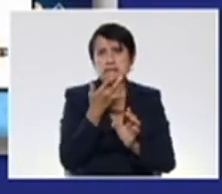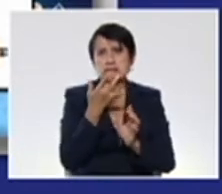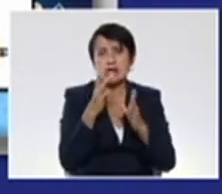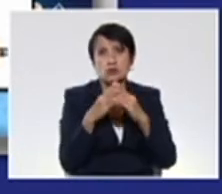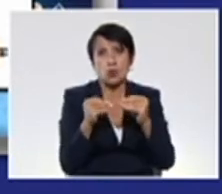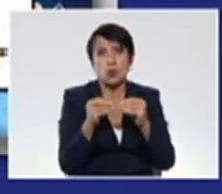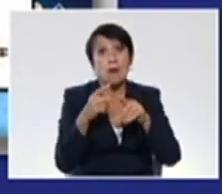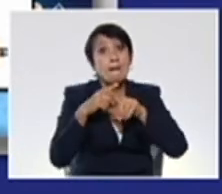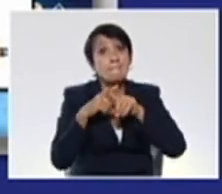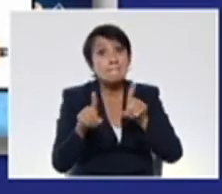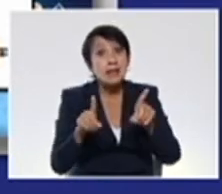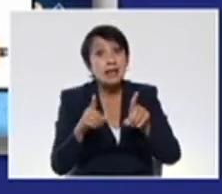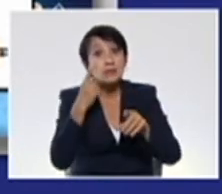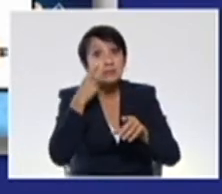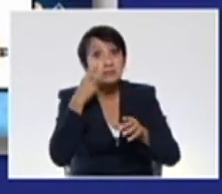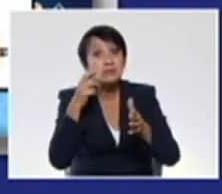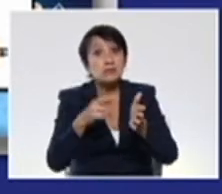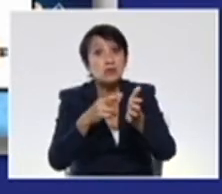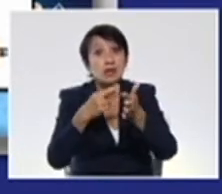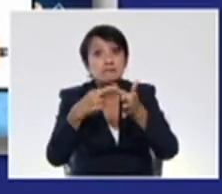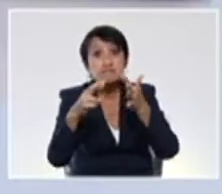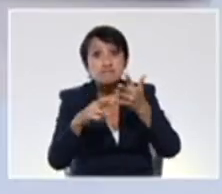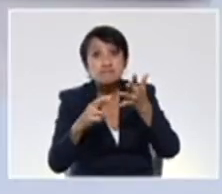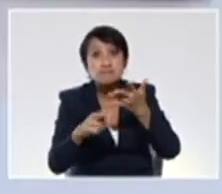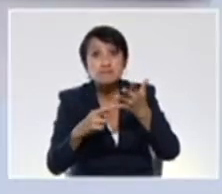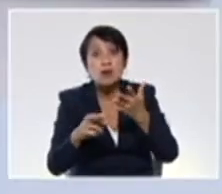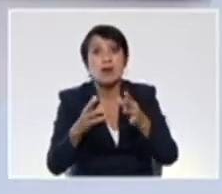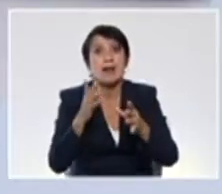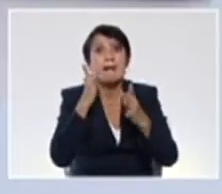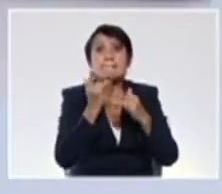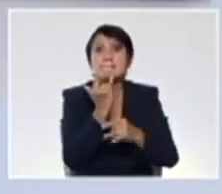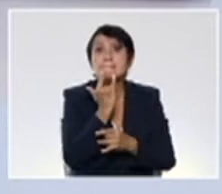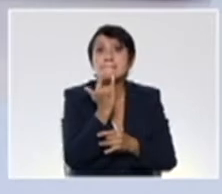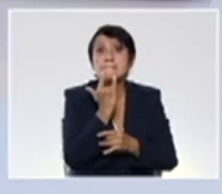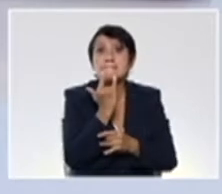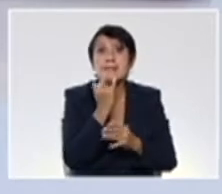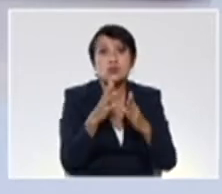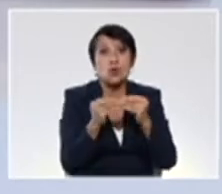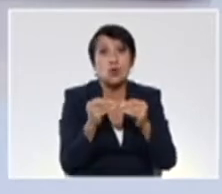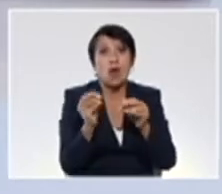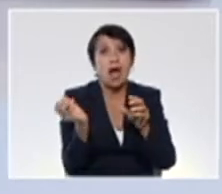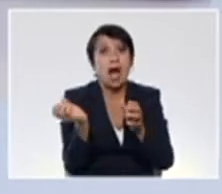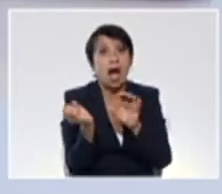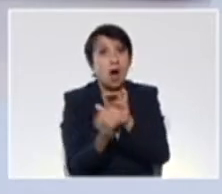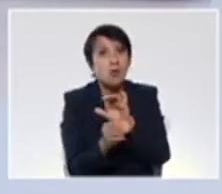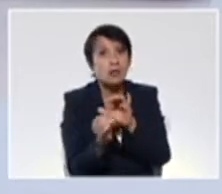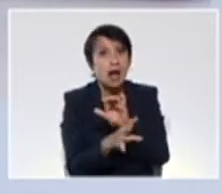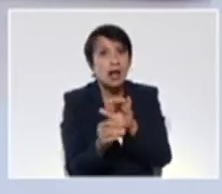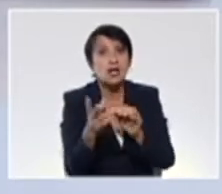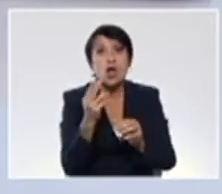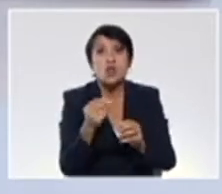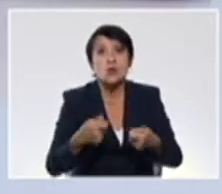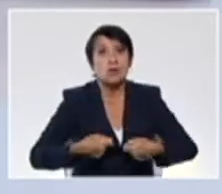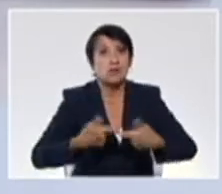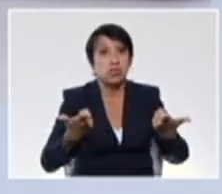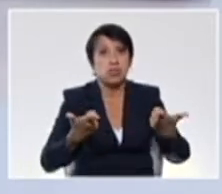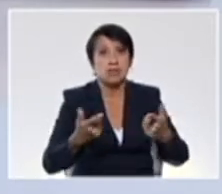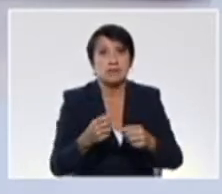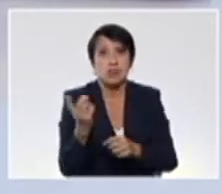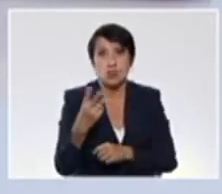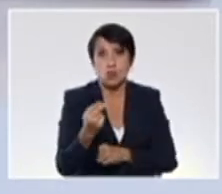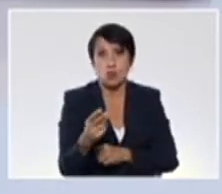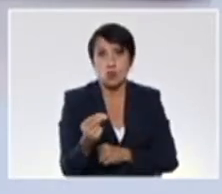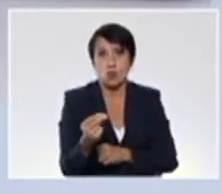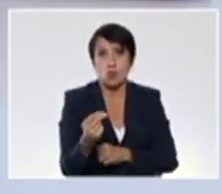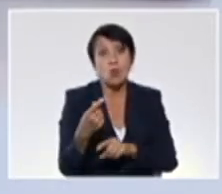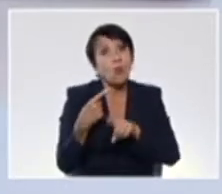que a la hora de contar con los recursos que tenemos, pónganse pila, la idea es ahorrar, no es malgastarlo, ¿sí?